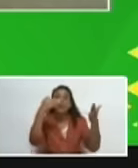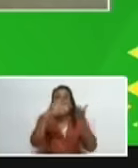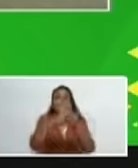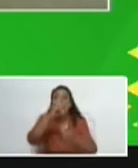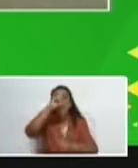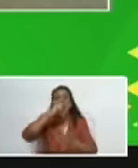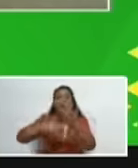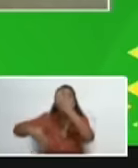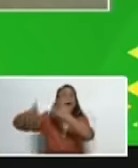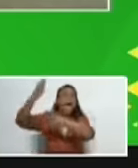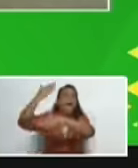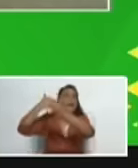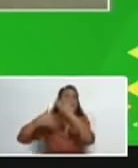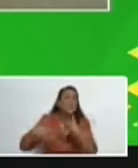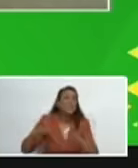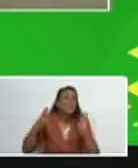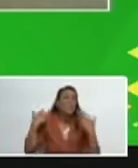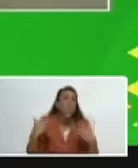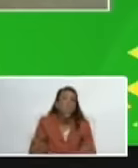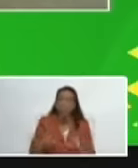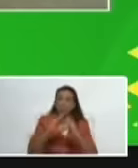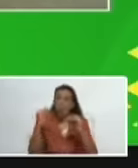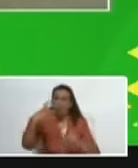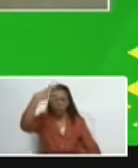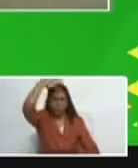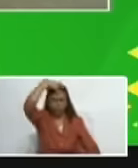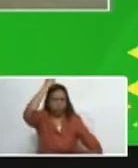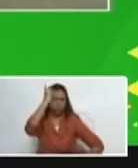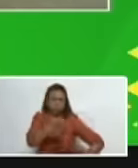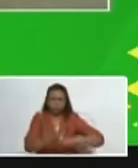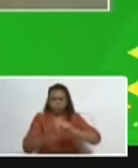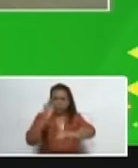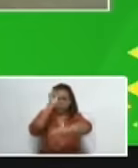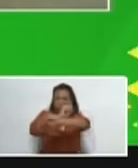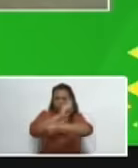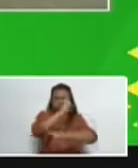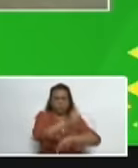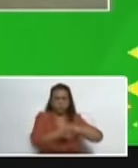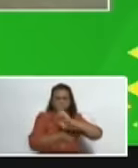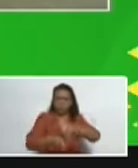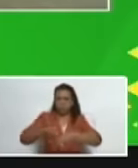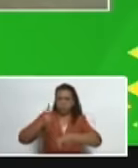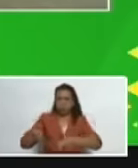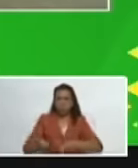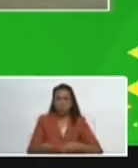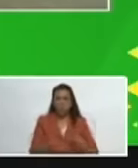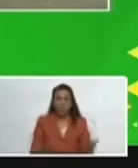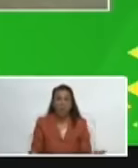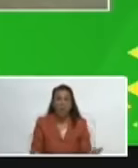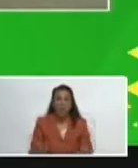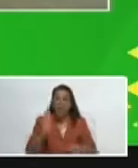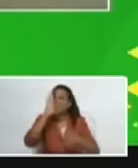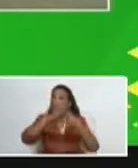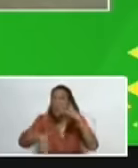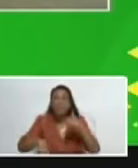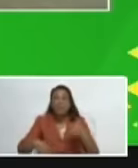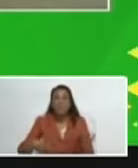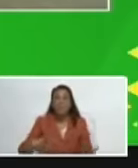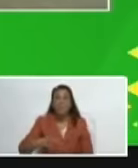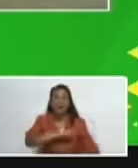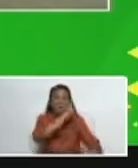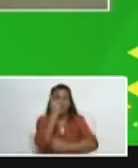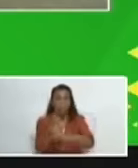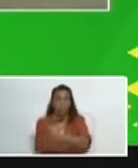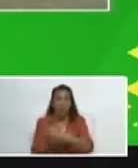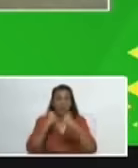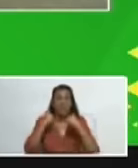conociendo grandes potencias, todas colonialistas, todas esclavistas, todas imperialistas. La última gran